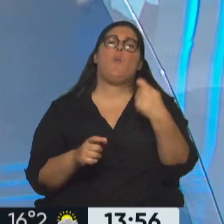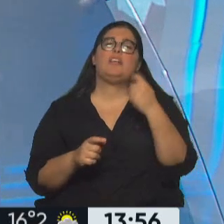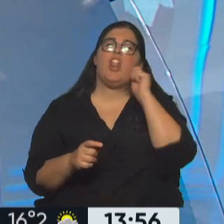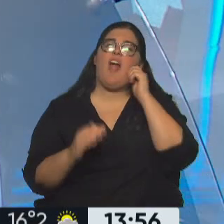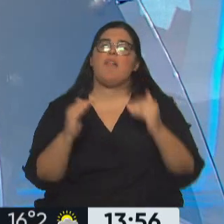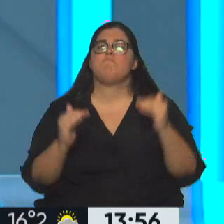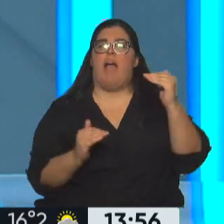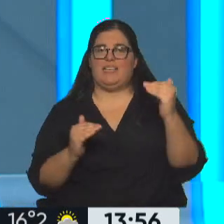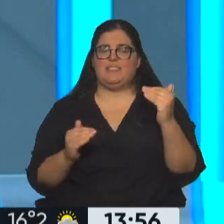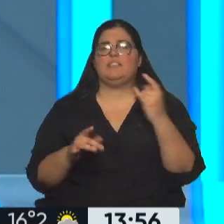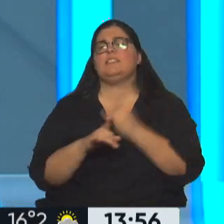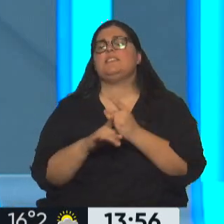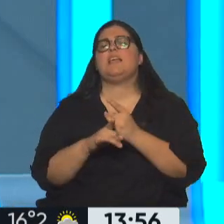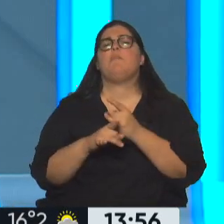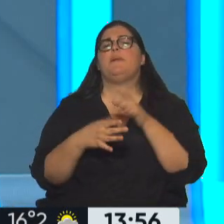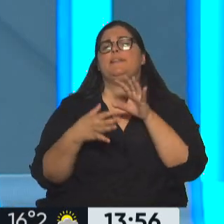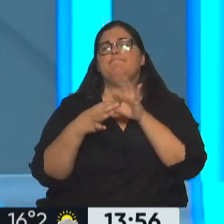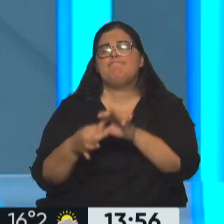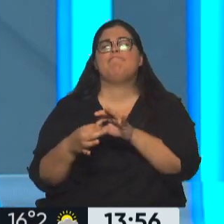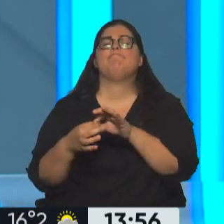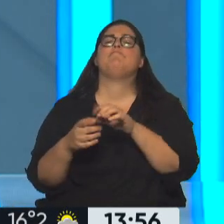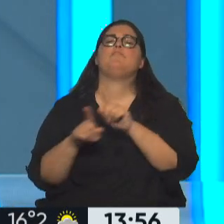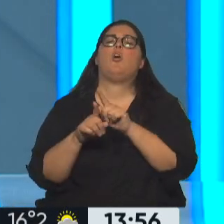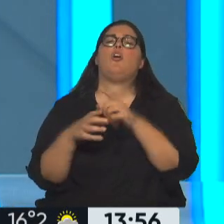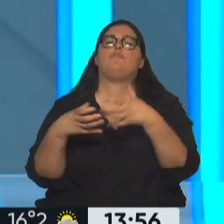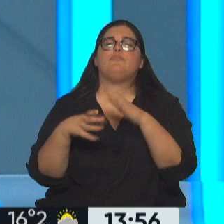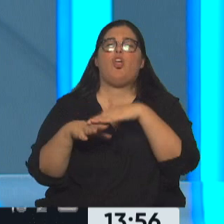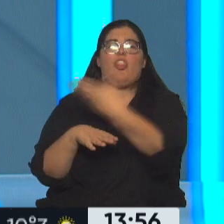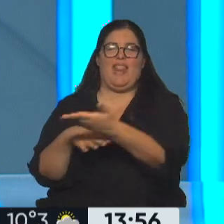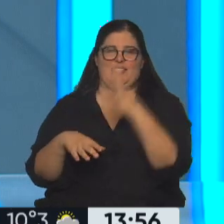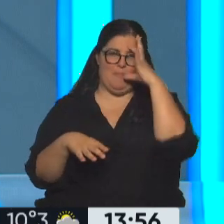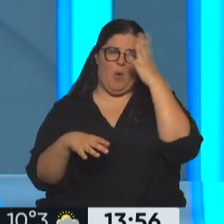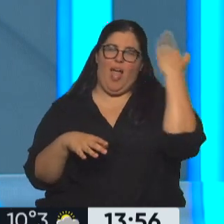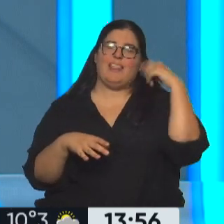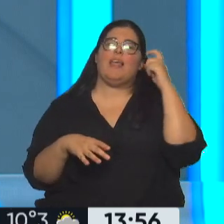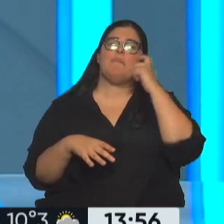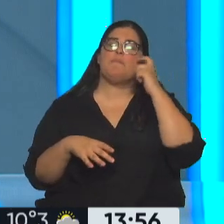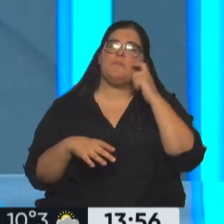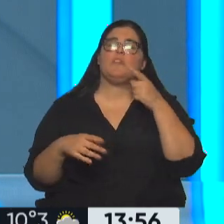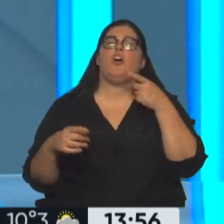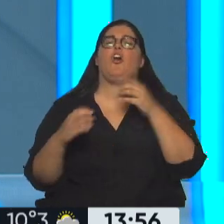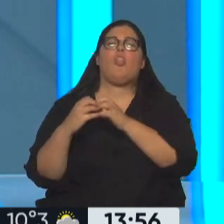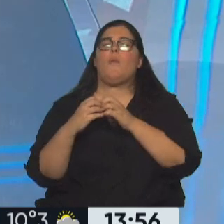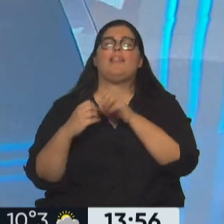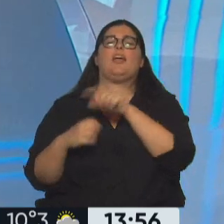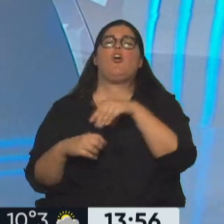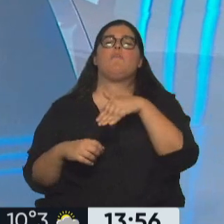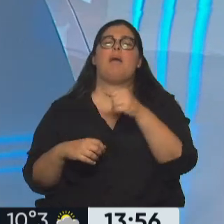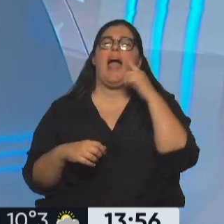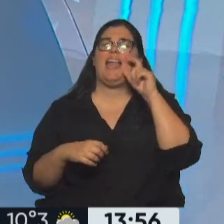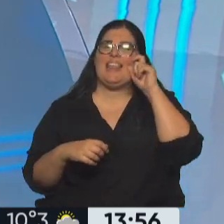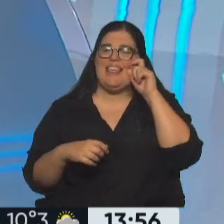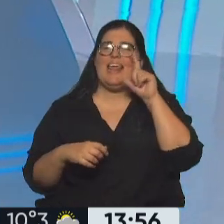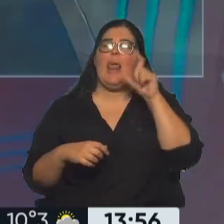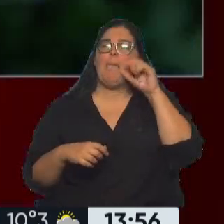está siempre en las plataformas de los mandatarios de derecha. Me acuerdo Emmanuel Macron discutiendo con Marine Le Pen, porque esto era una propuesta de Macron desde